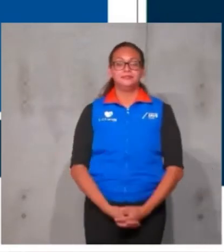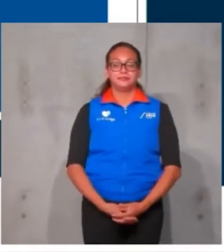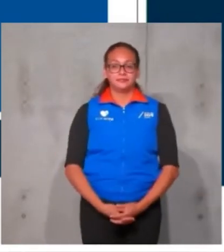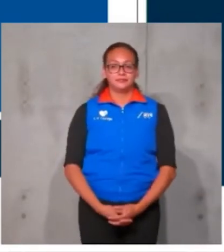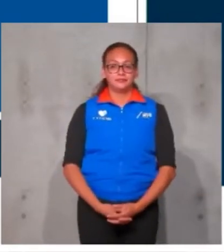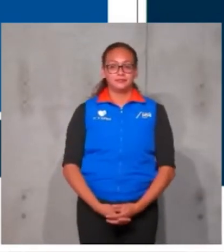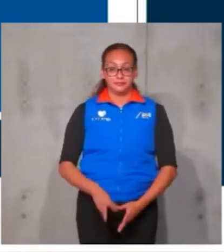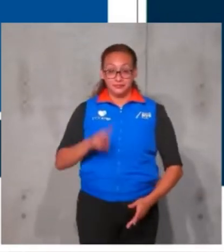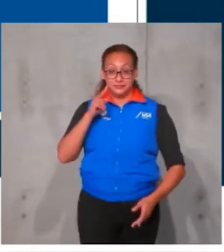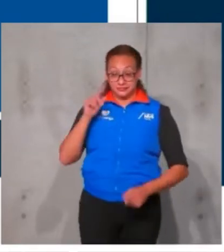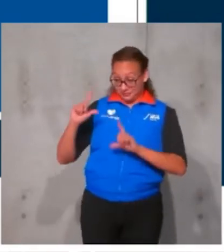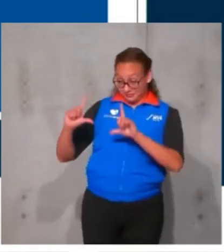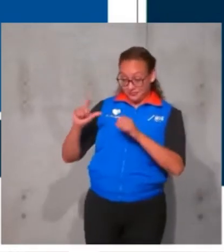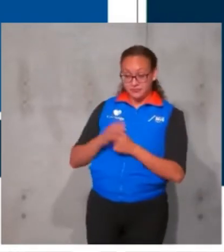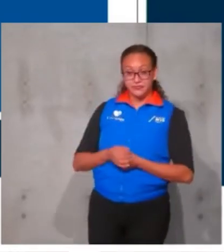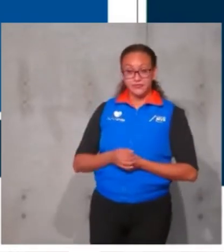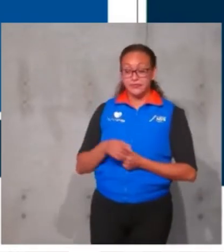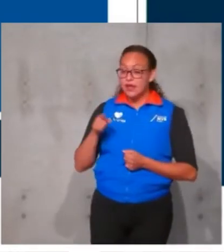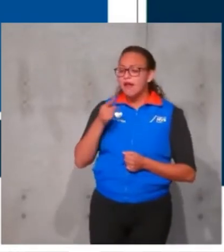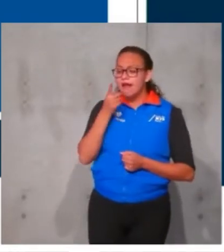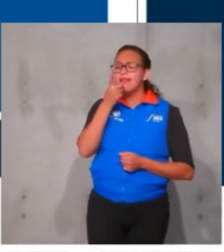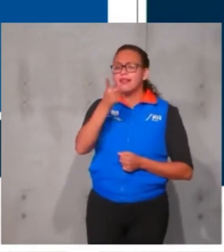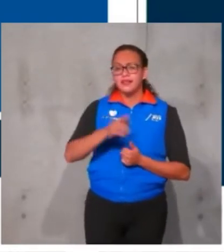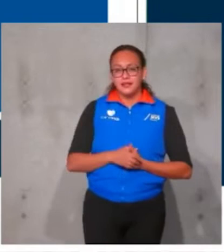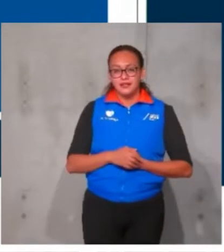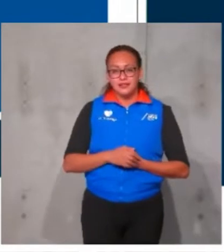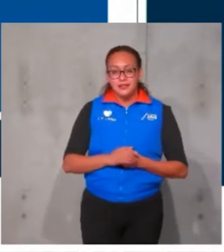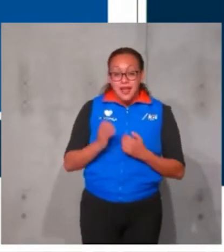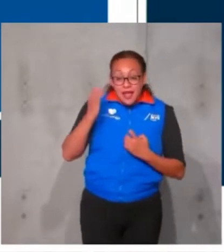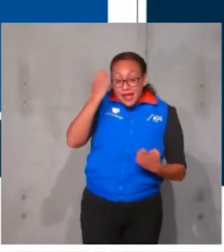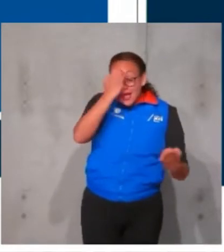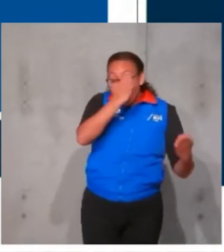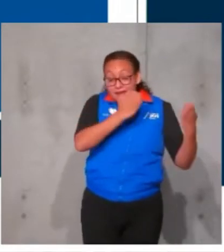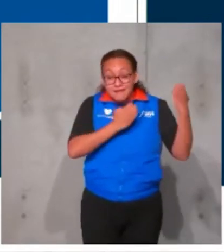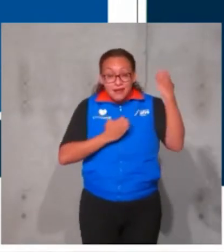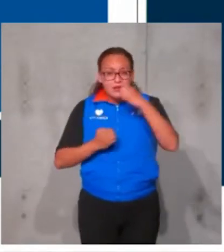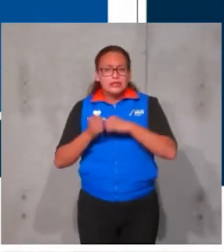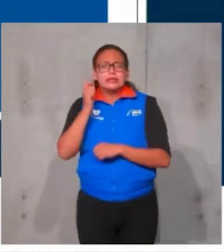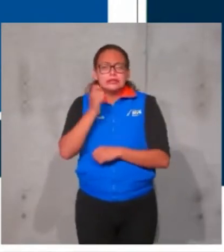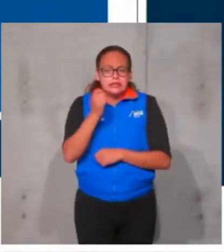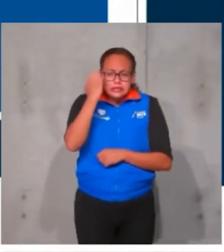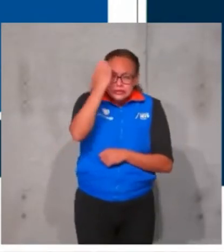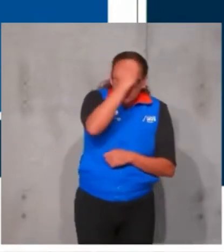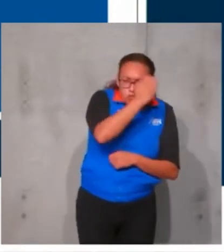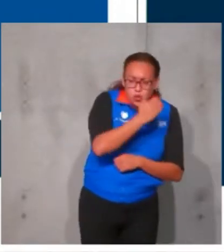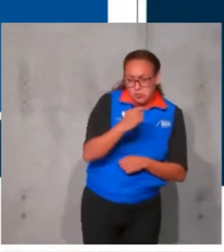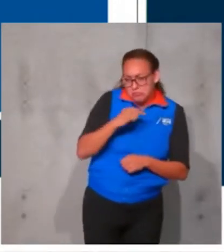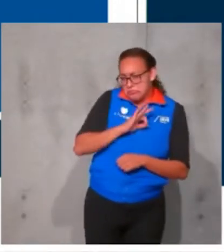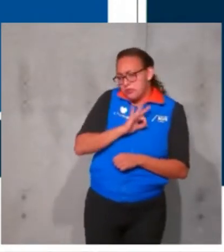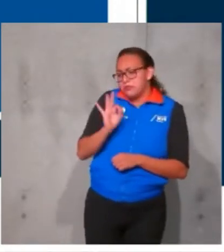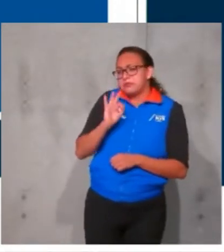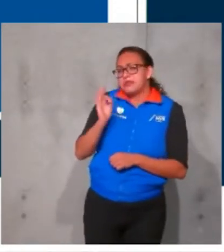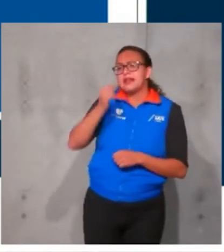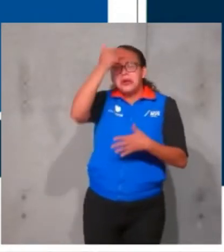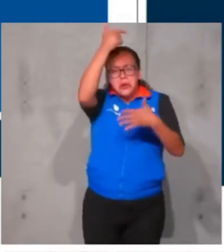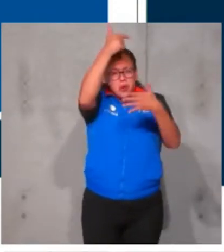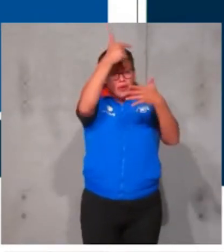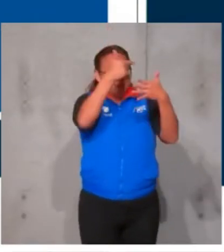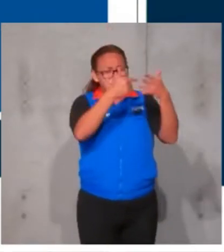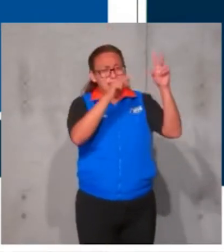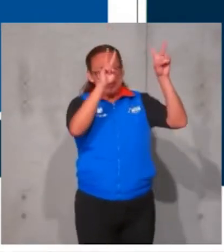favor. La siguiente lámina habla de evaluar la relevancia. O sea, yo puedo hacer una lista